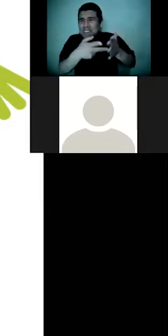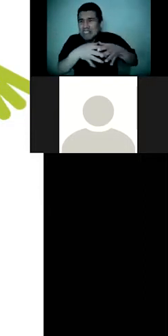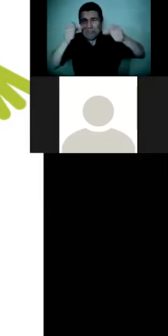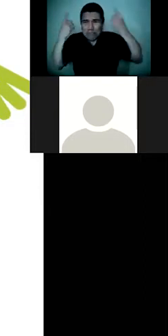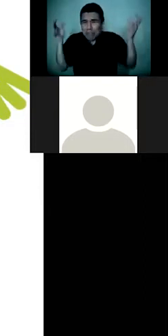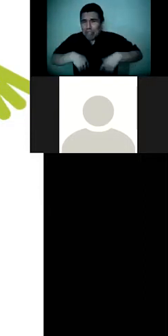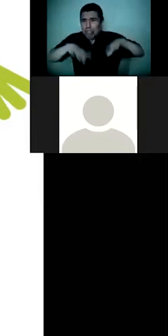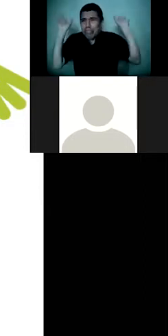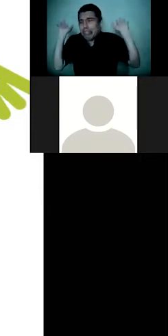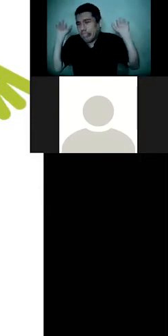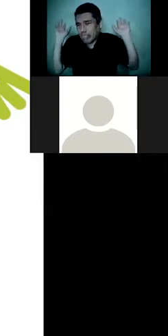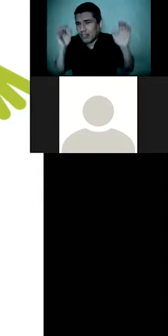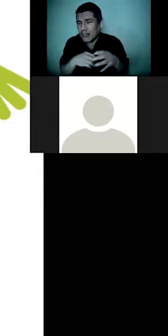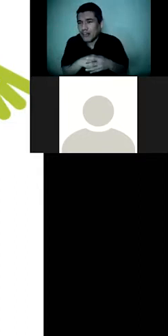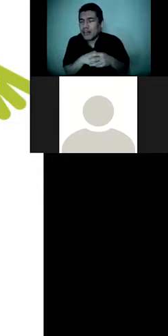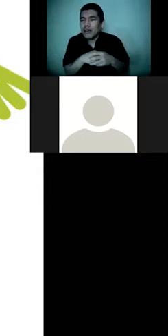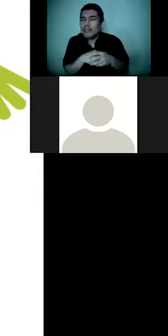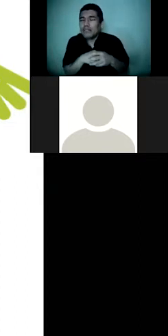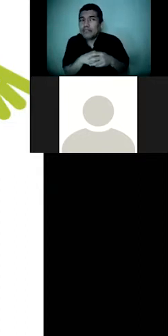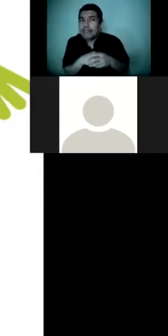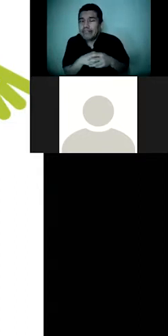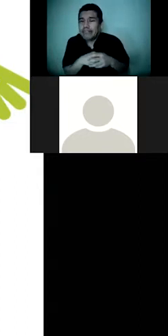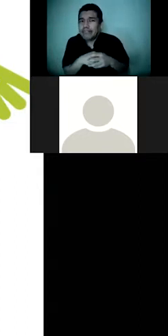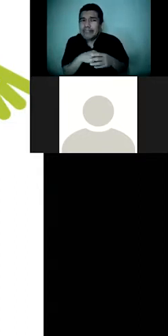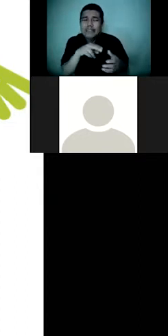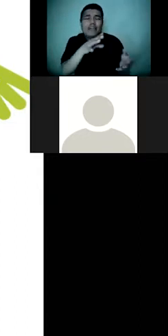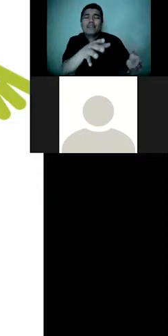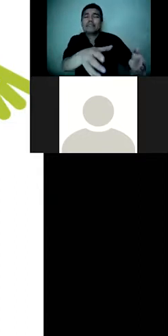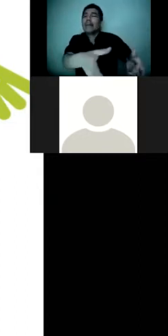tía me enseñó, pero enseñó muy poco. No entiendo mucho.